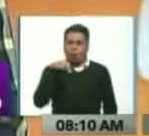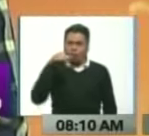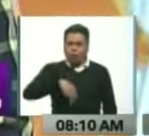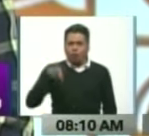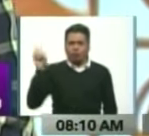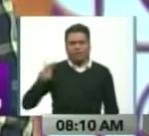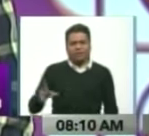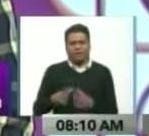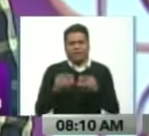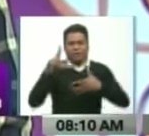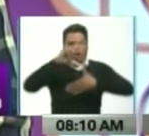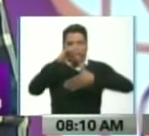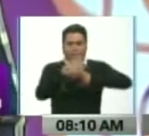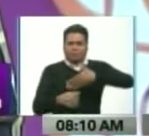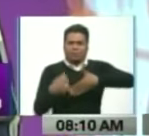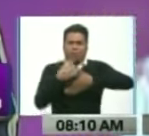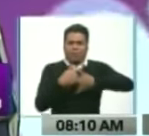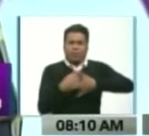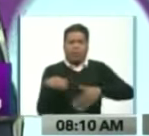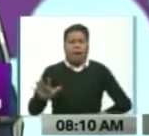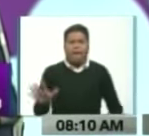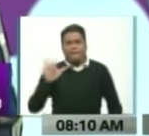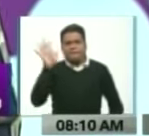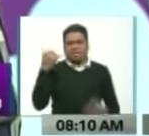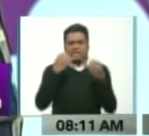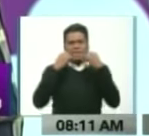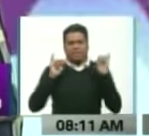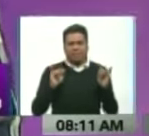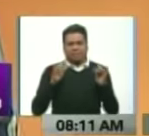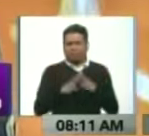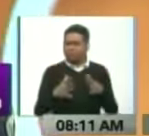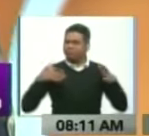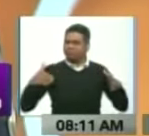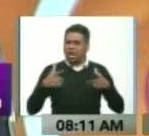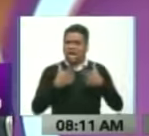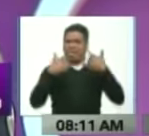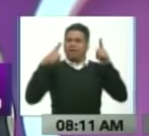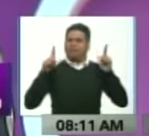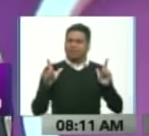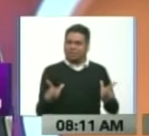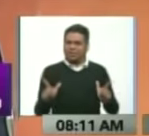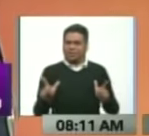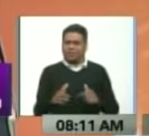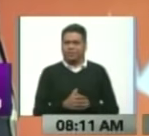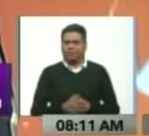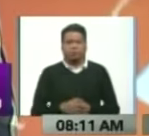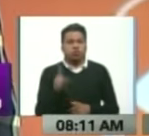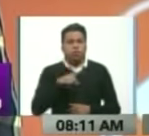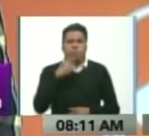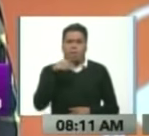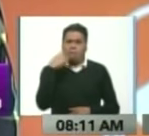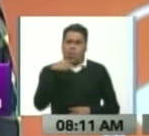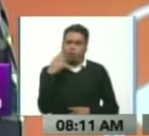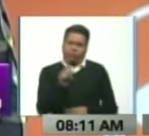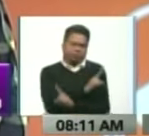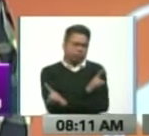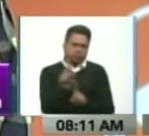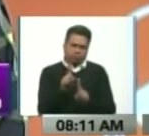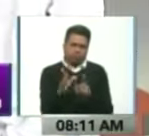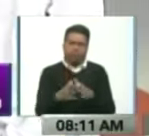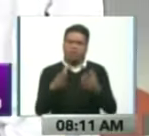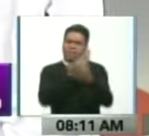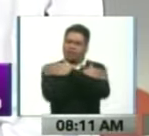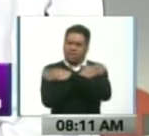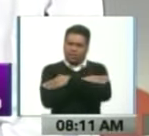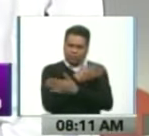y toda Sudamérica sea una patria independiente, soberana y por supuesto no se puede soslayar políticamente ese gran contenido. Así que felicitaciones,